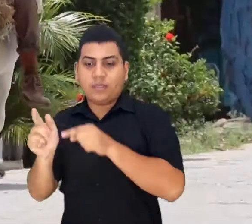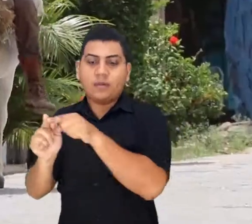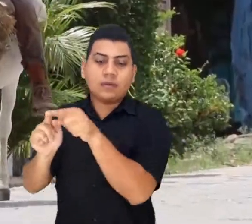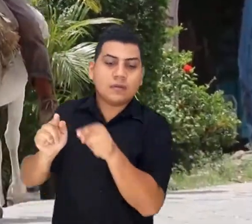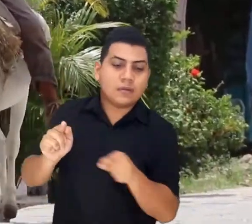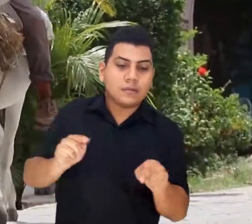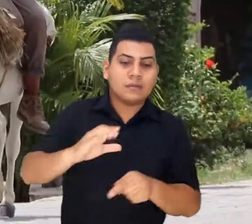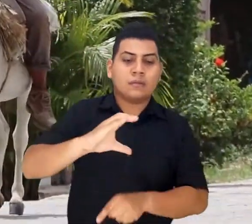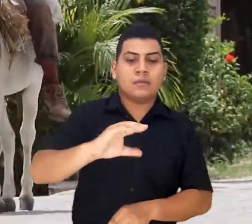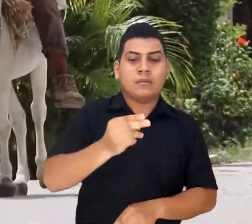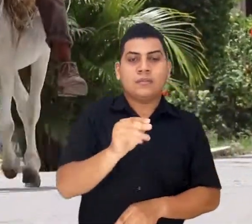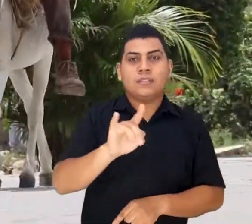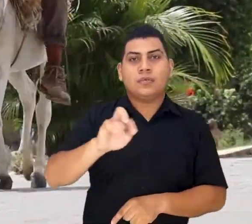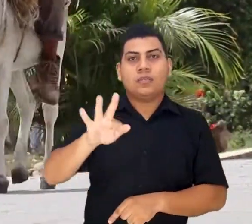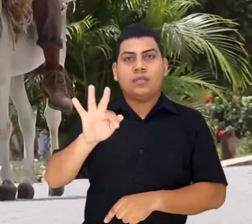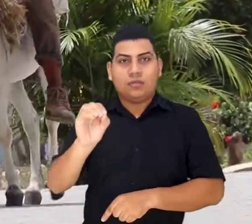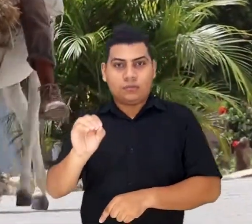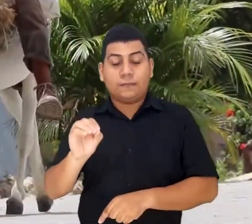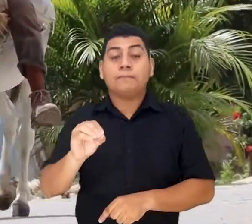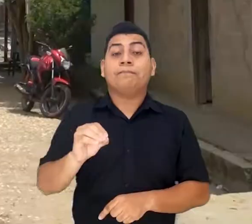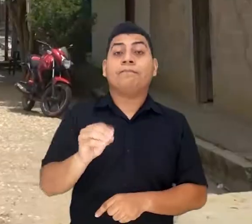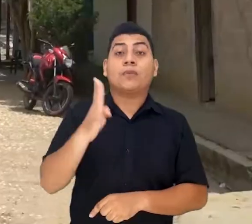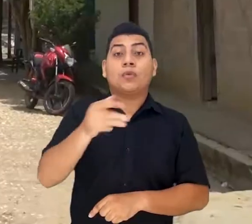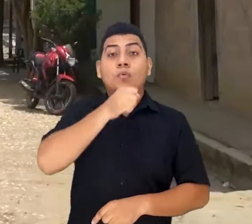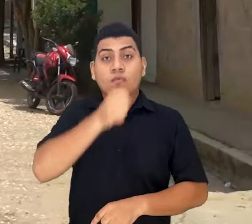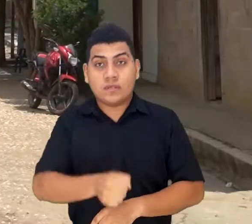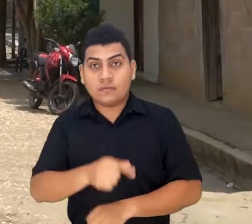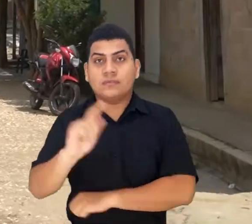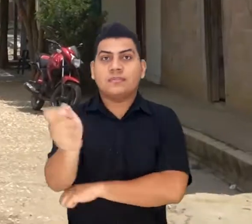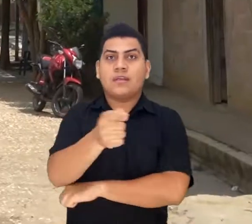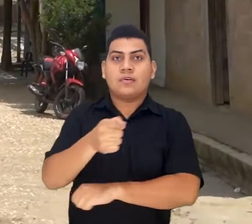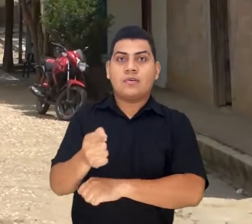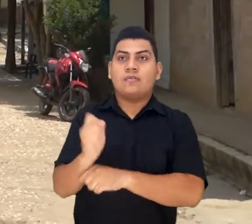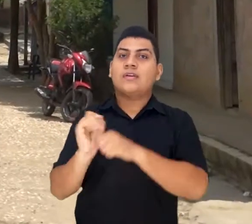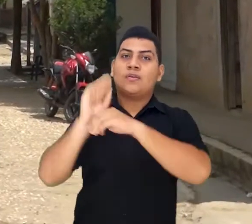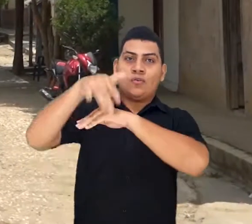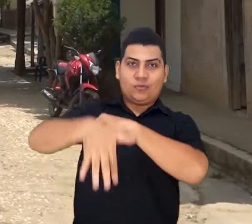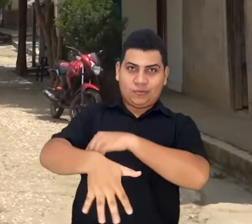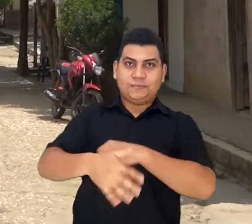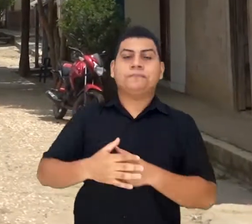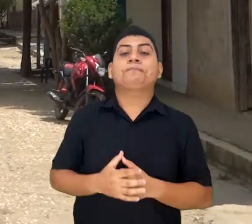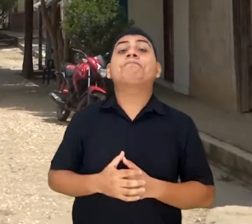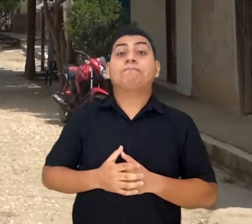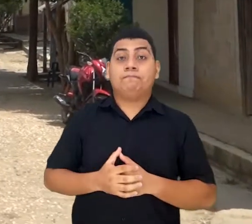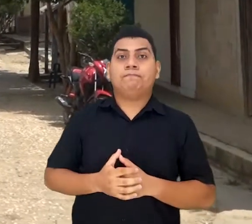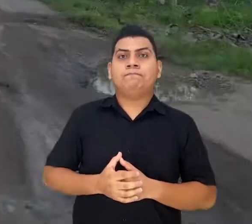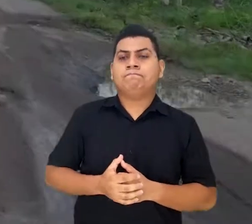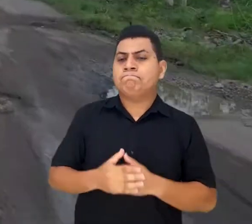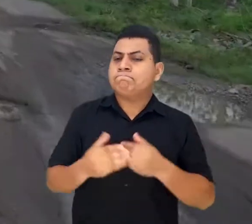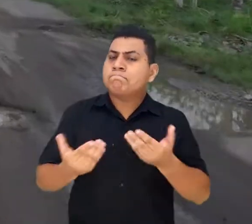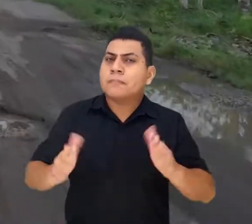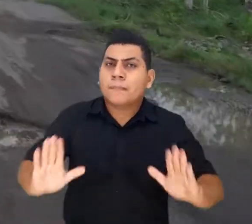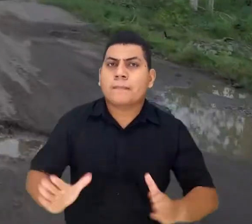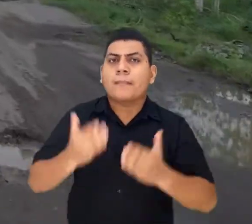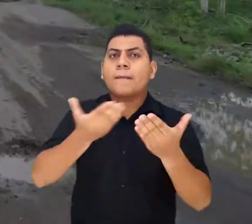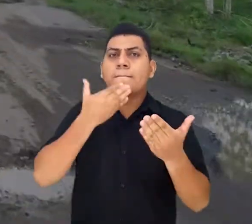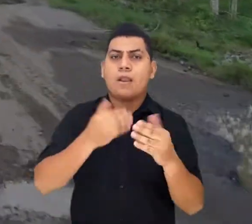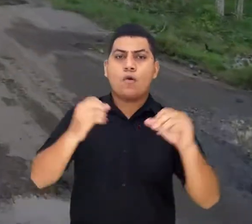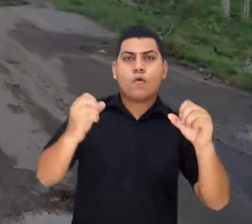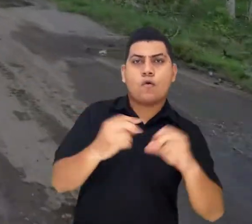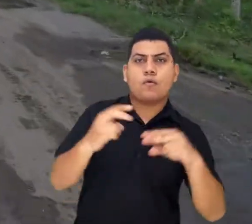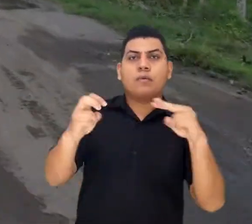Bolívar y Chinulito, Tolú Viejo, San Onofre, Colosó. mejoramiento en pavimento flexible de la